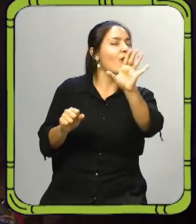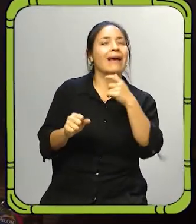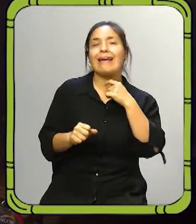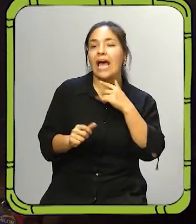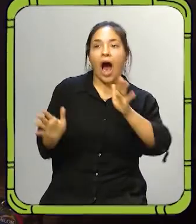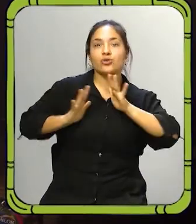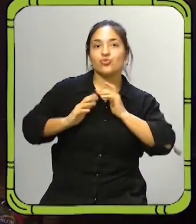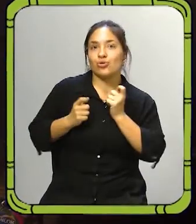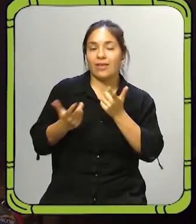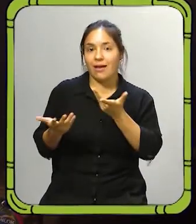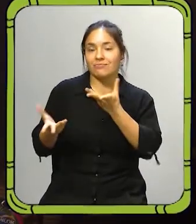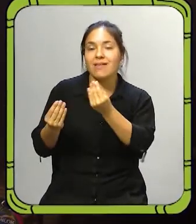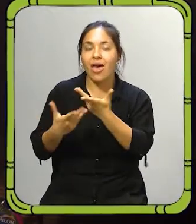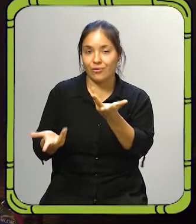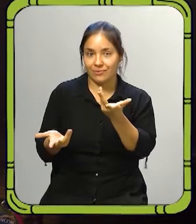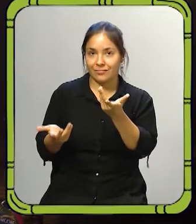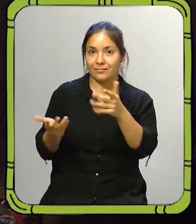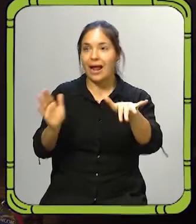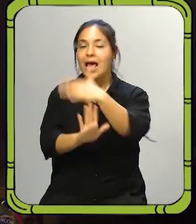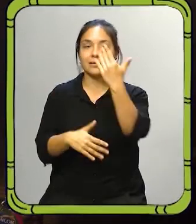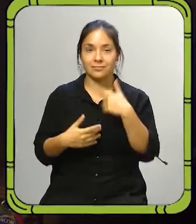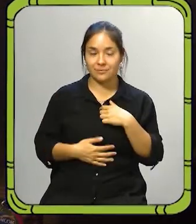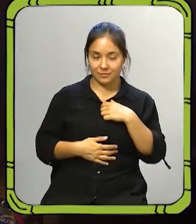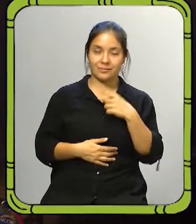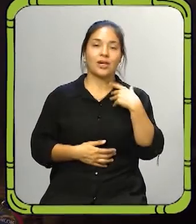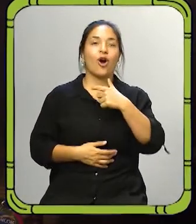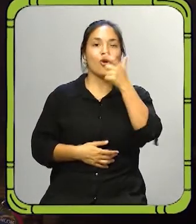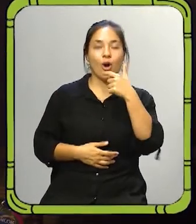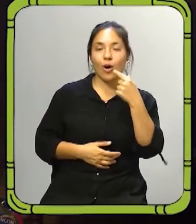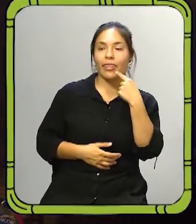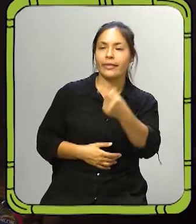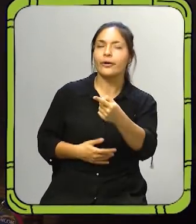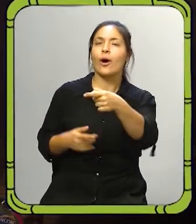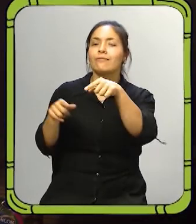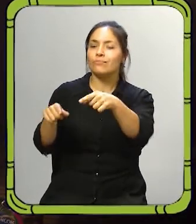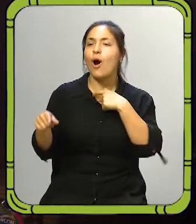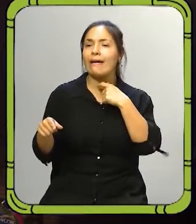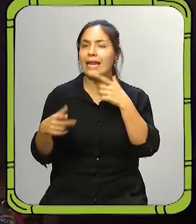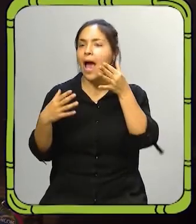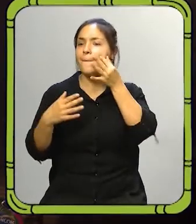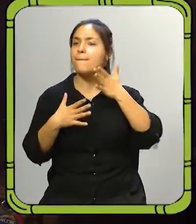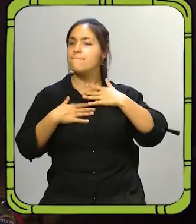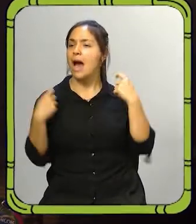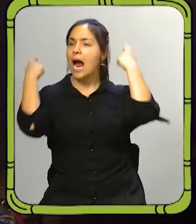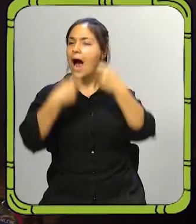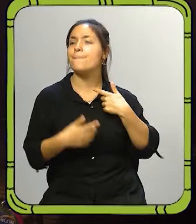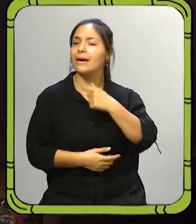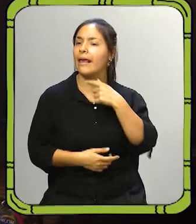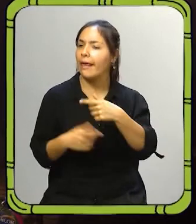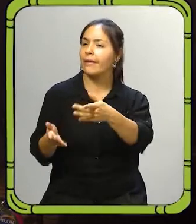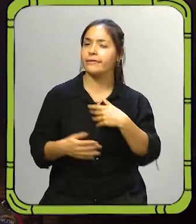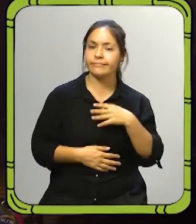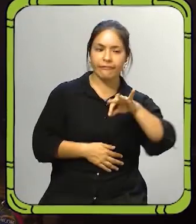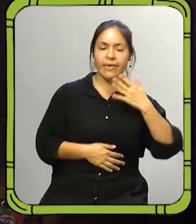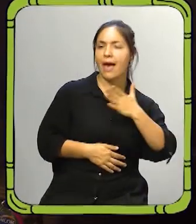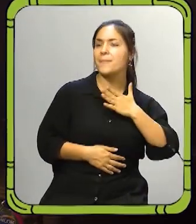Claro. ¿No pensabas usar mi piel para hacerte una capa de invierno? Ah, ah, le dijo Rojo. Sí. Nunca te importaron nuestras